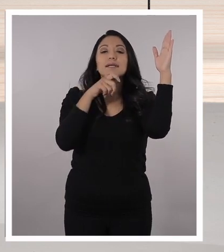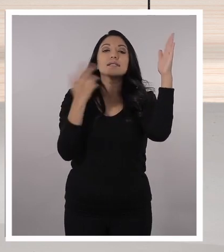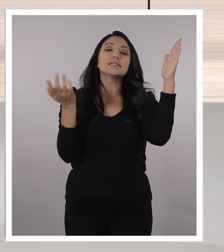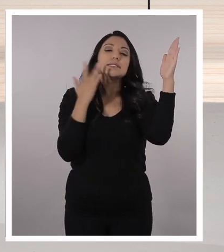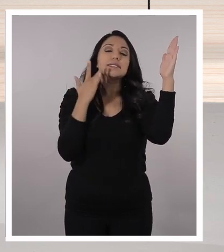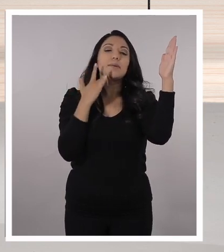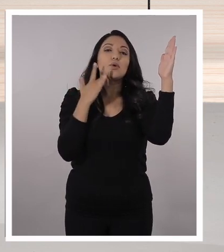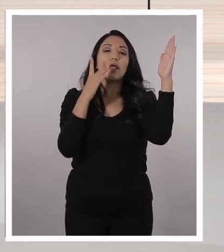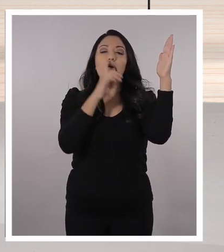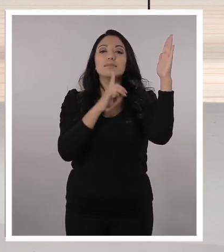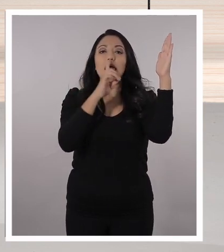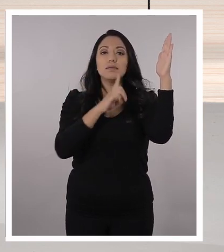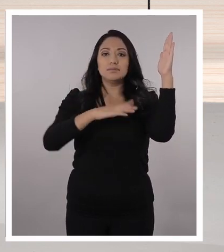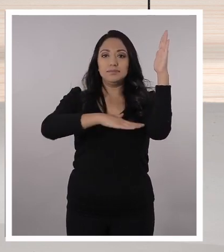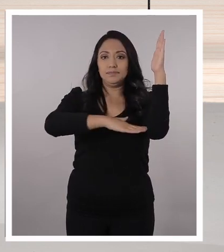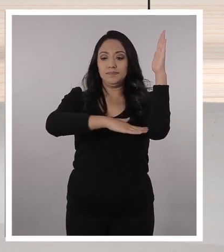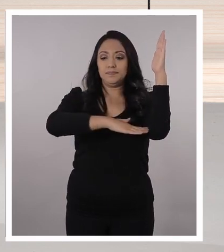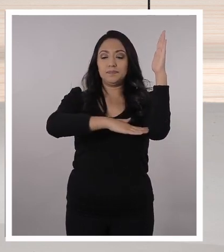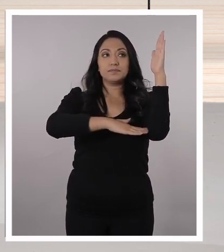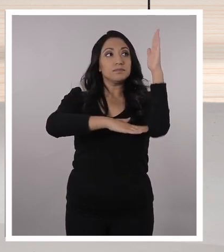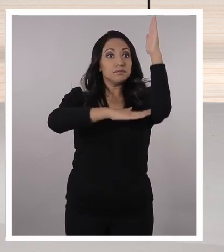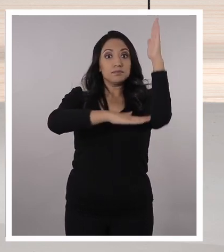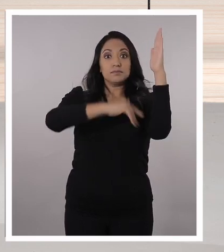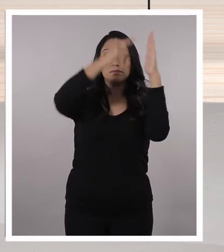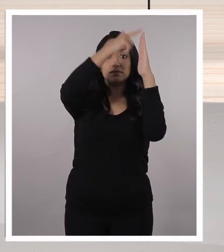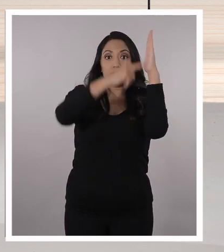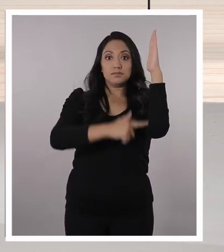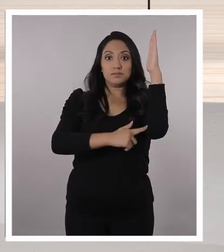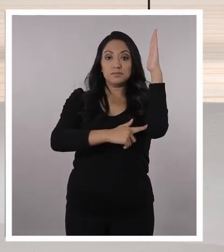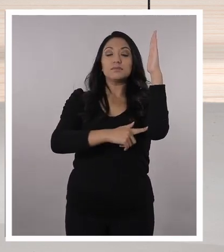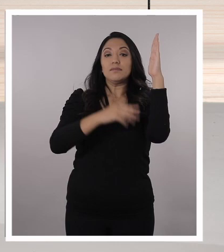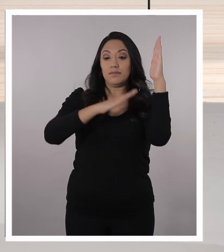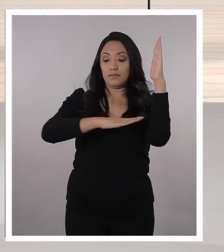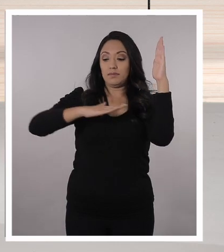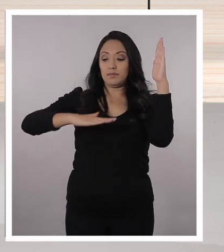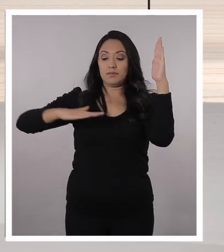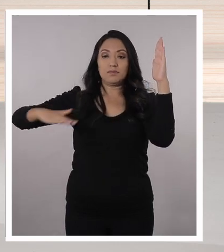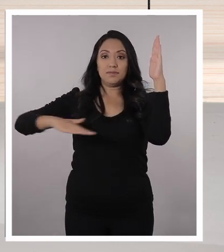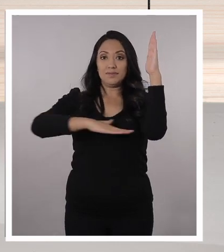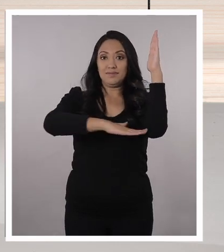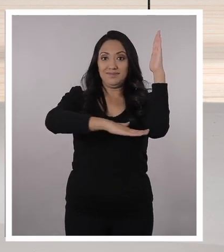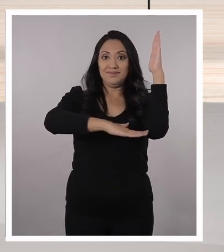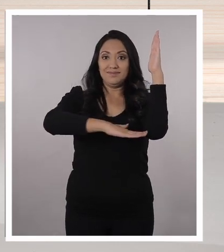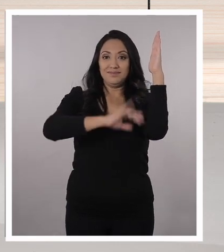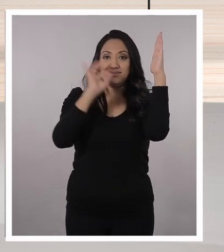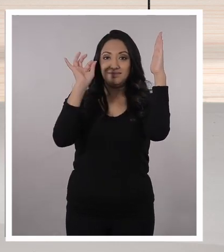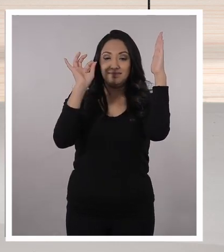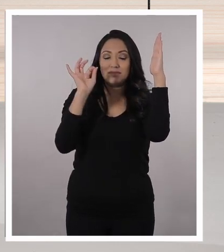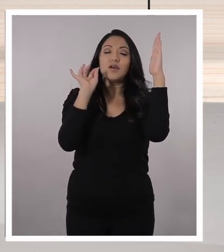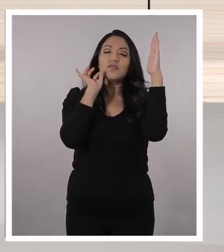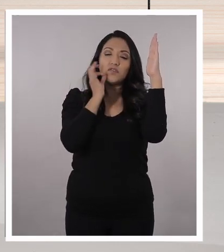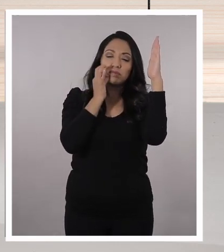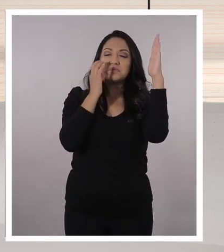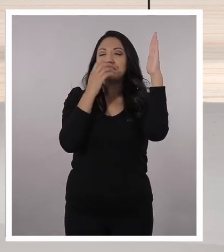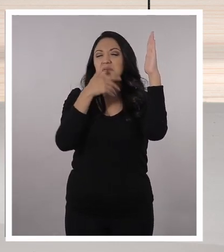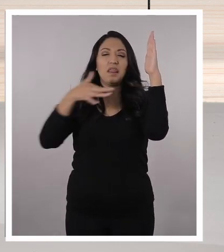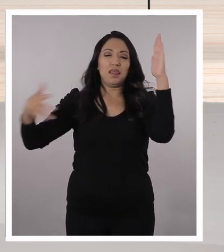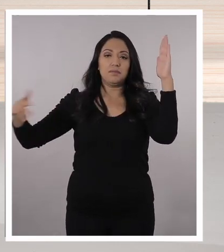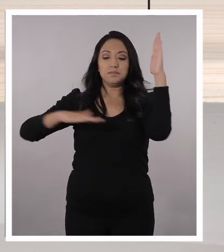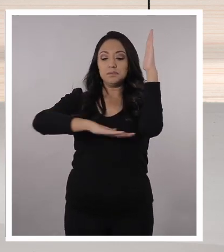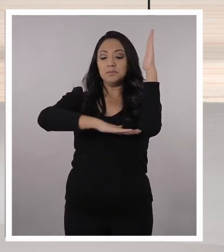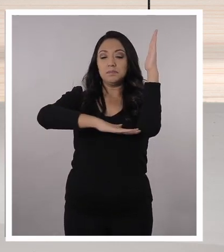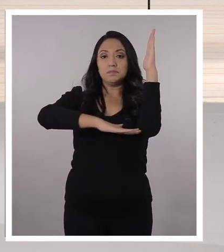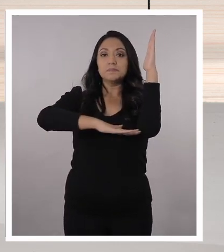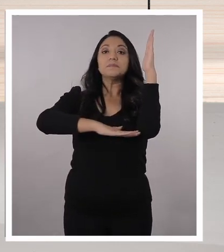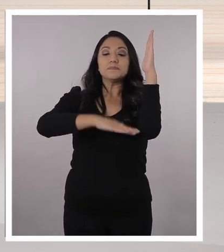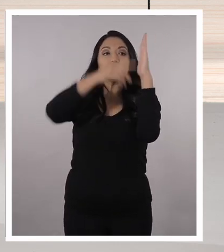caso, ¿qué es? El sabor de helado. ¿Y cada sabor qué es? Una categoría, ¿no es cierto? Fresa, vainilla, chocolate,